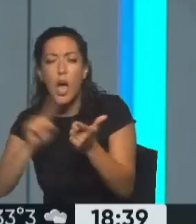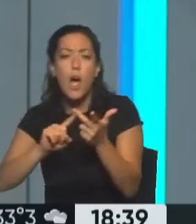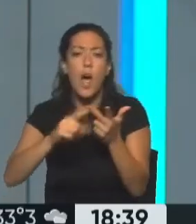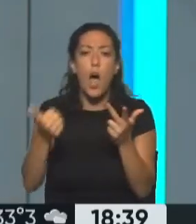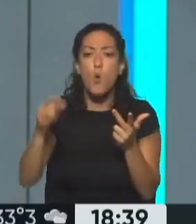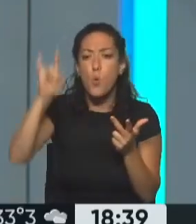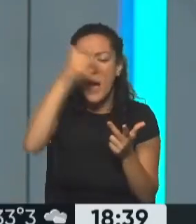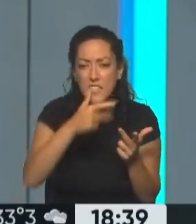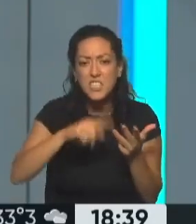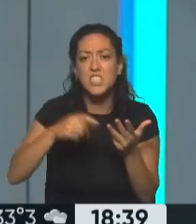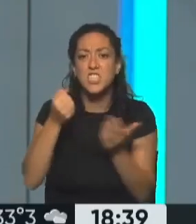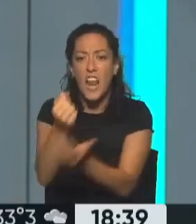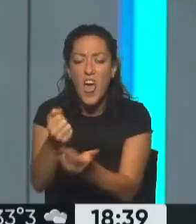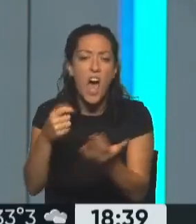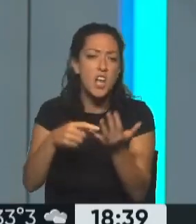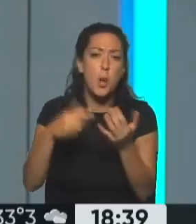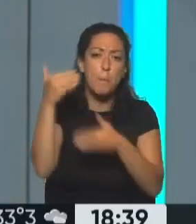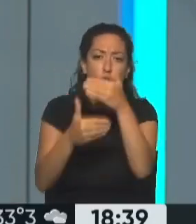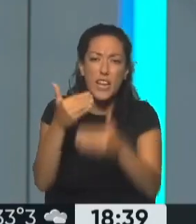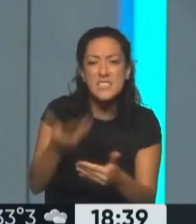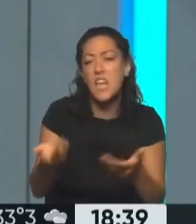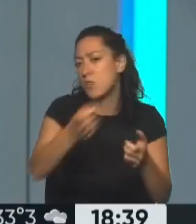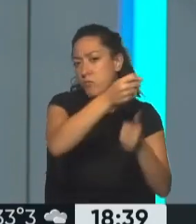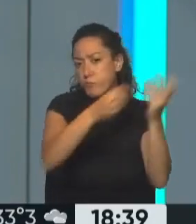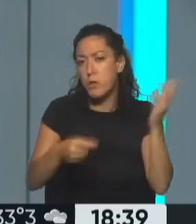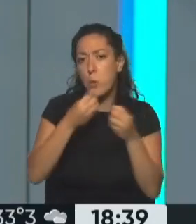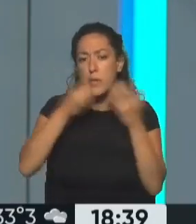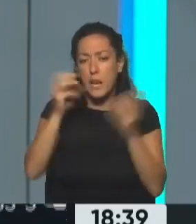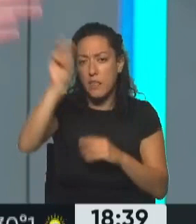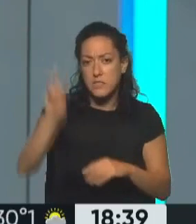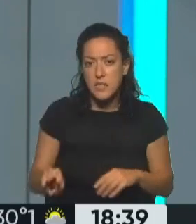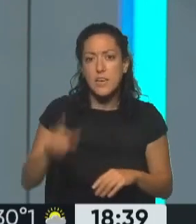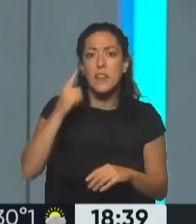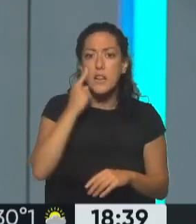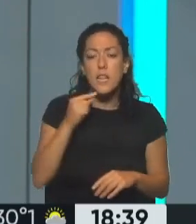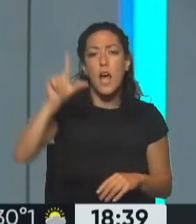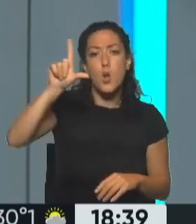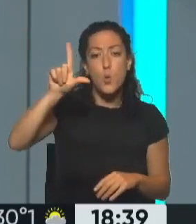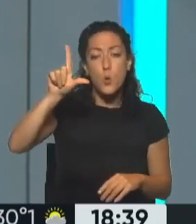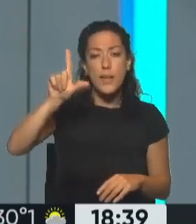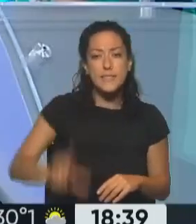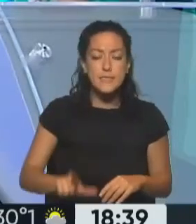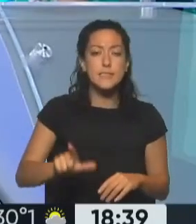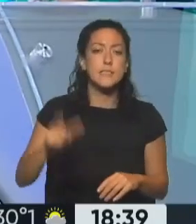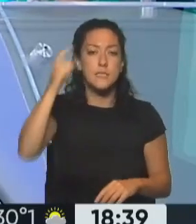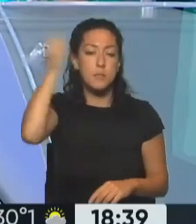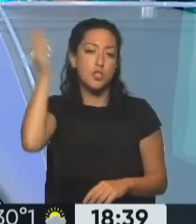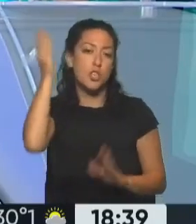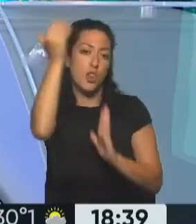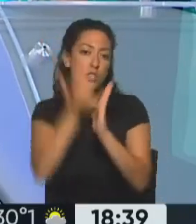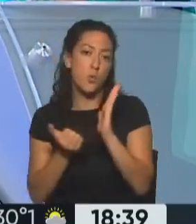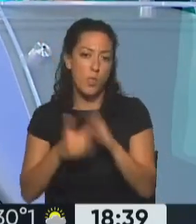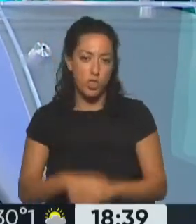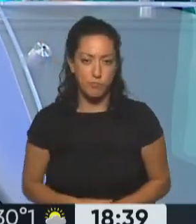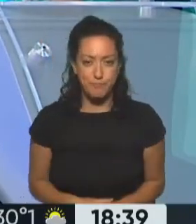según la finalización del DNI. ¿Cuáles serían todas las opciones para dar fe de vida presencial? Existen diversas